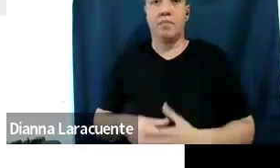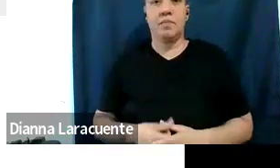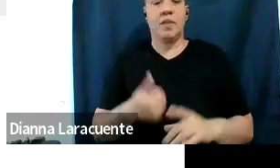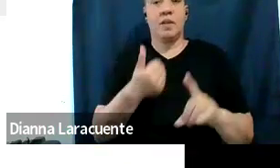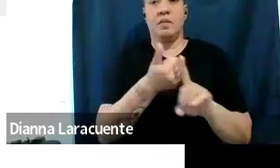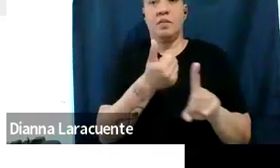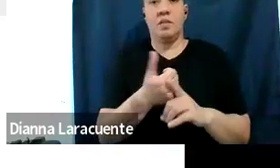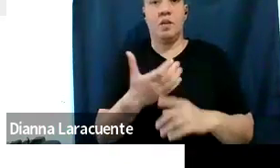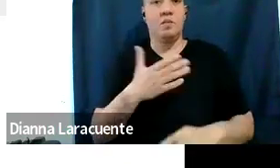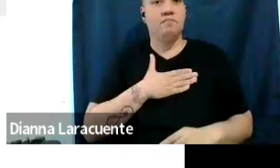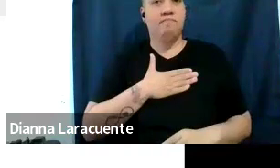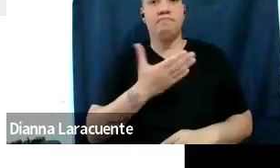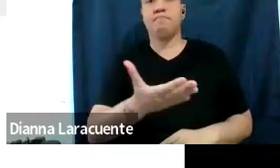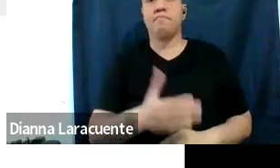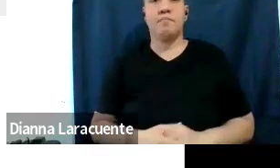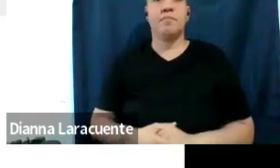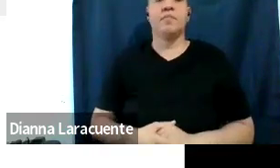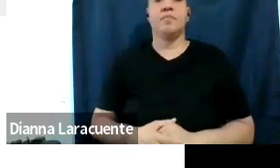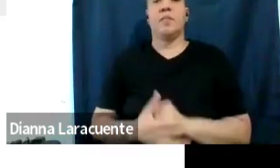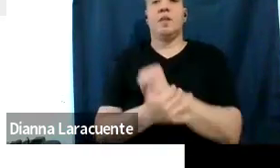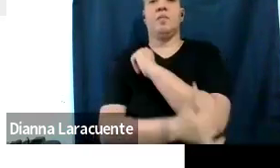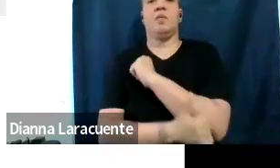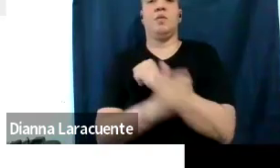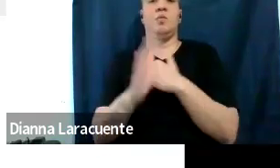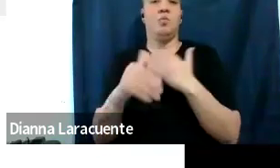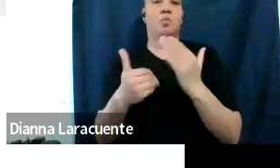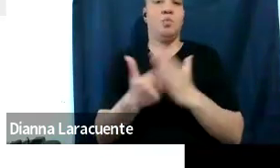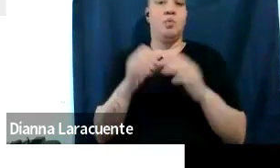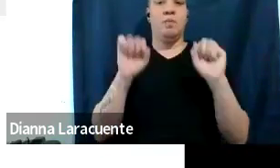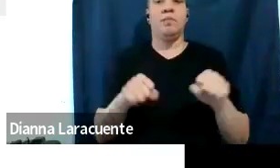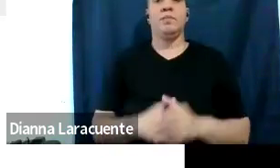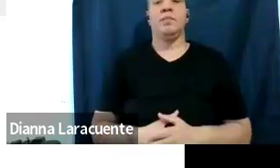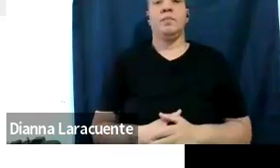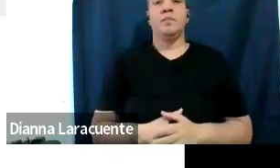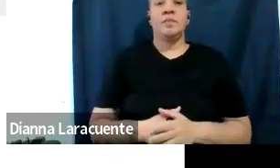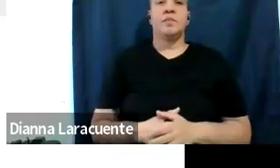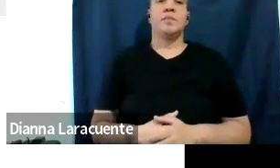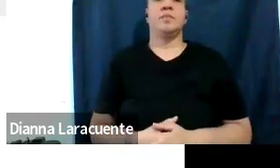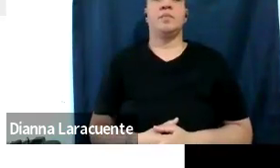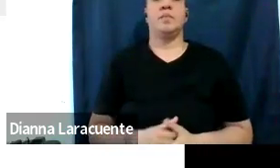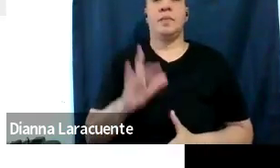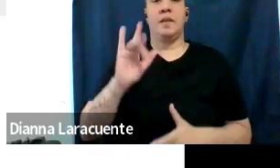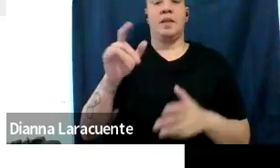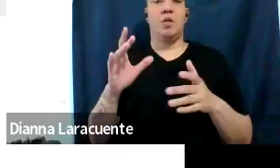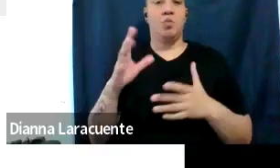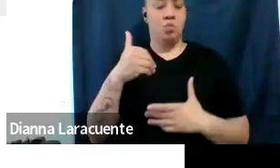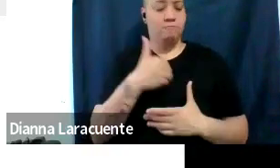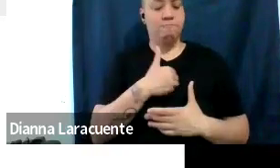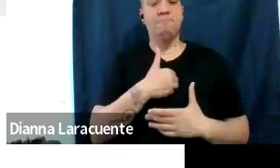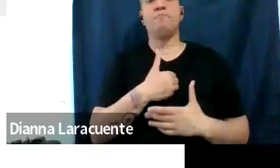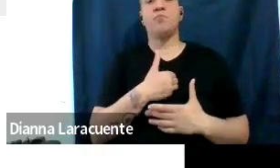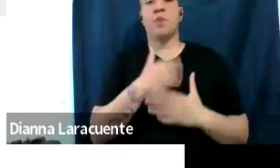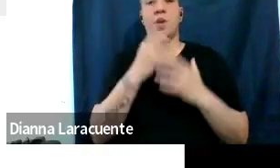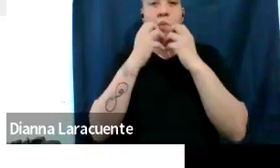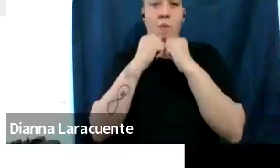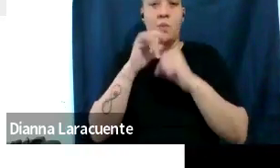Él se entregó al país en todo lo que podía. Ese era su alma, el amor que él sentía por Puerto